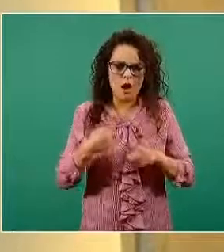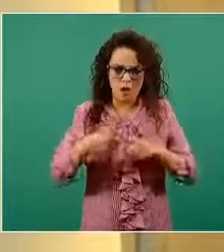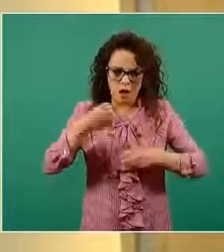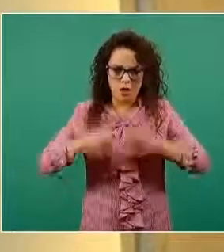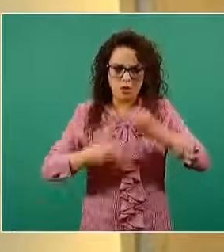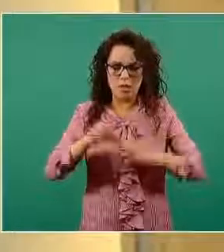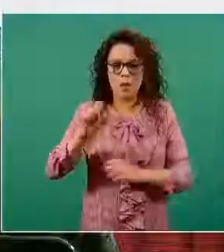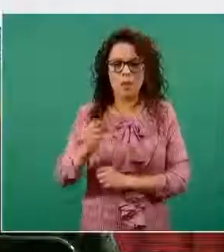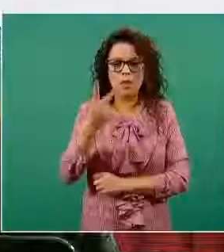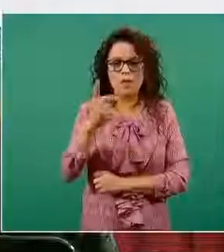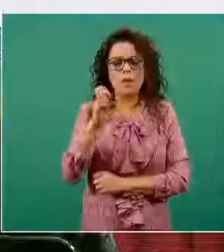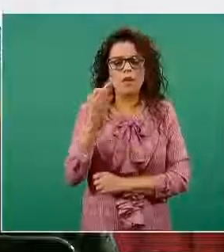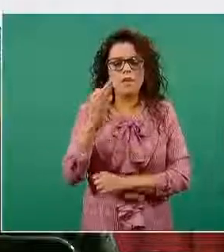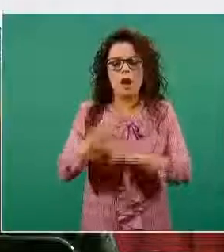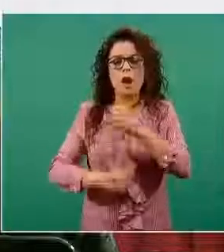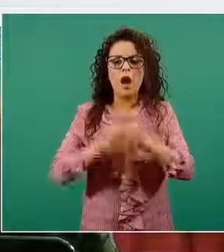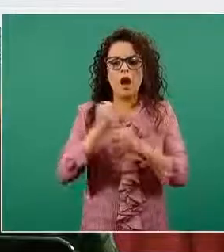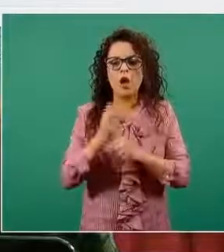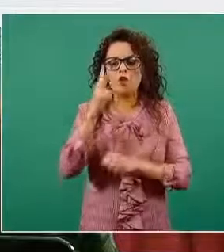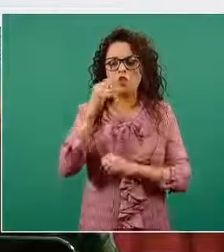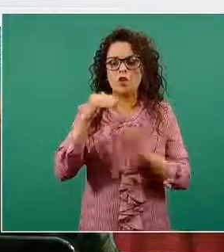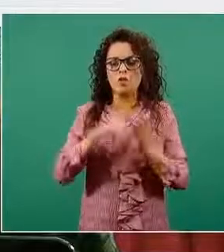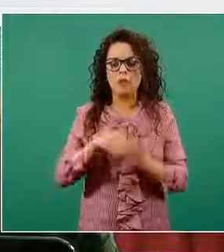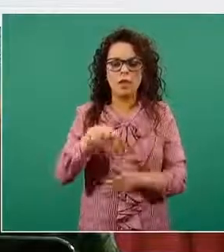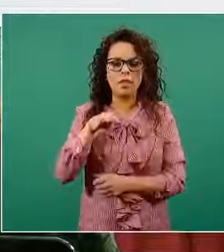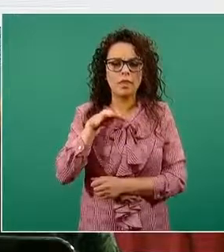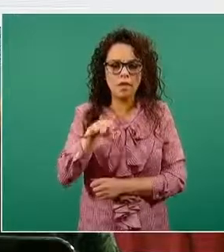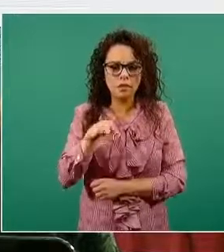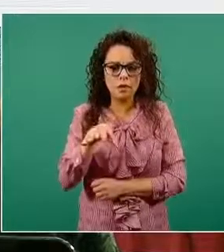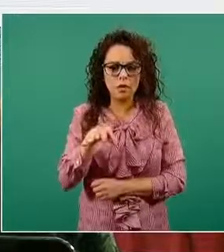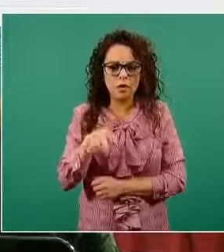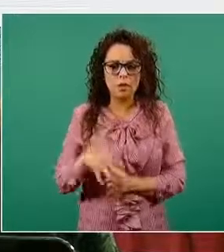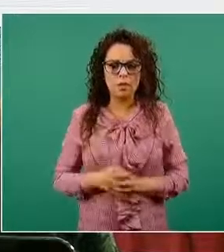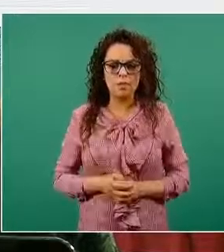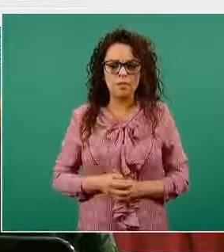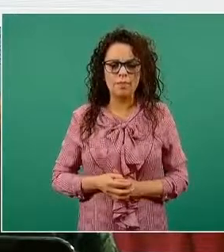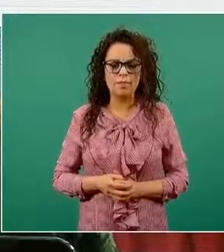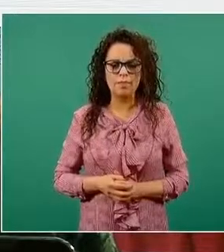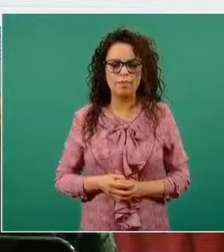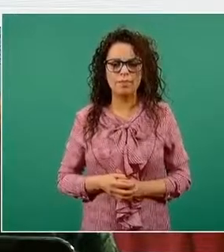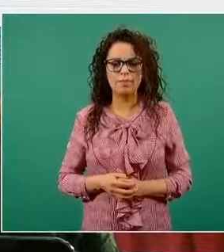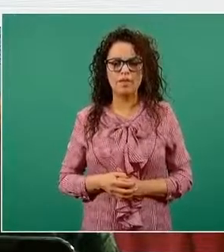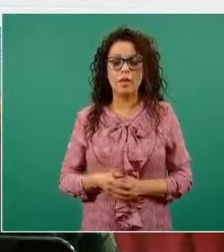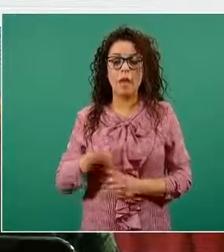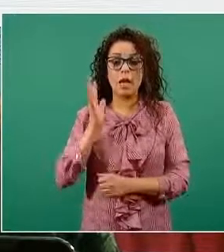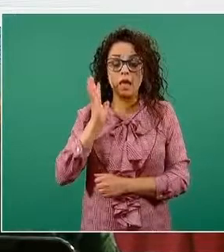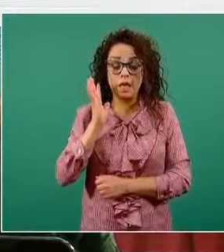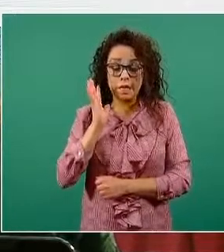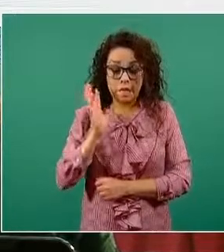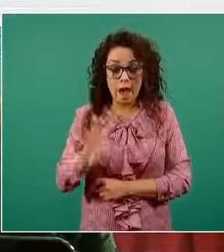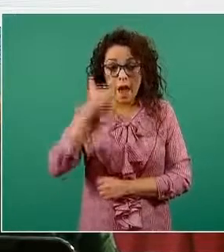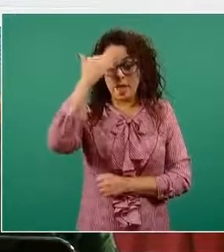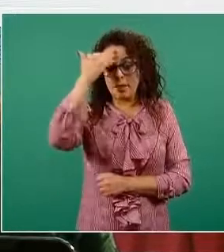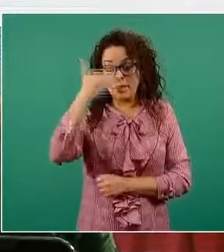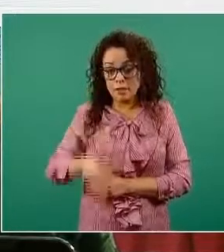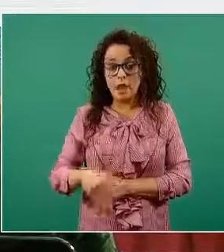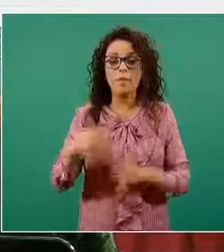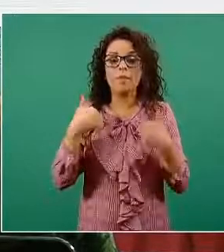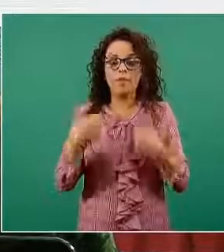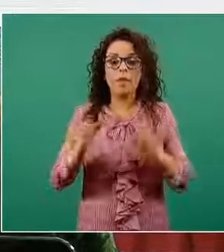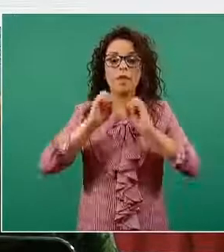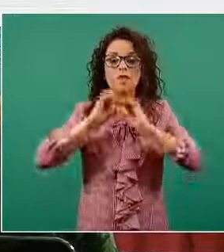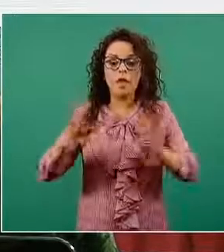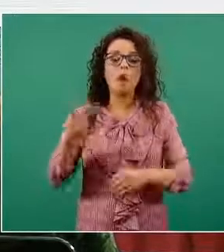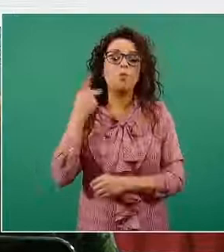de febrero de 2019, y con base en ello dejan en claro que la prioridad de la política nacional de